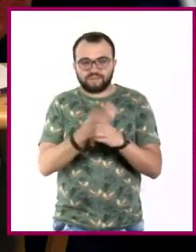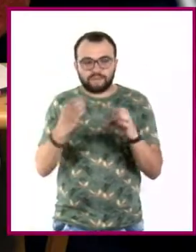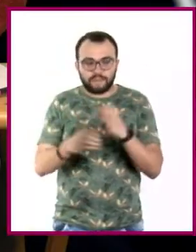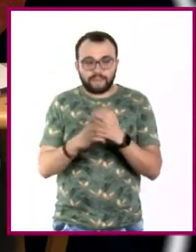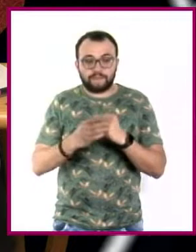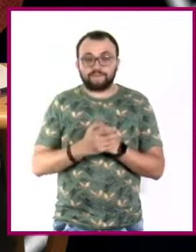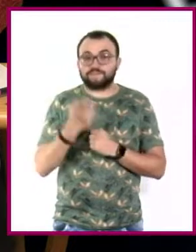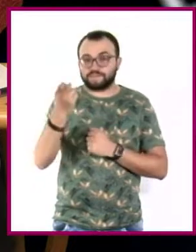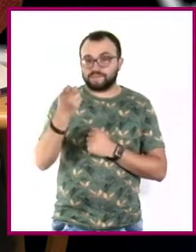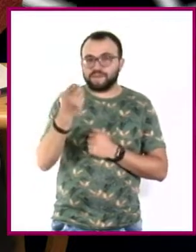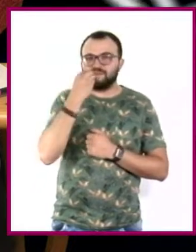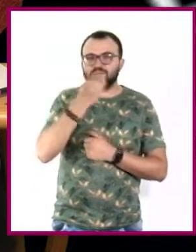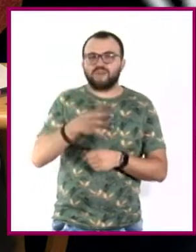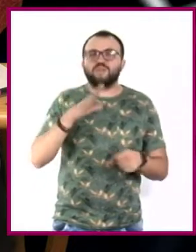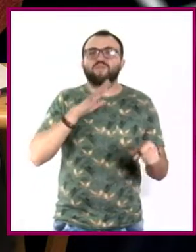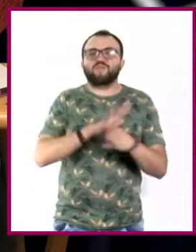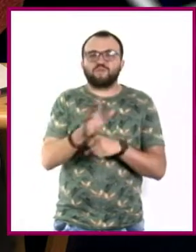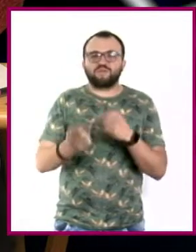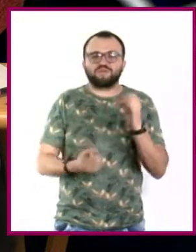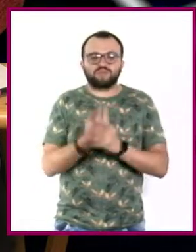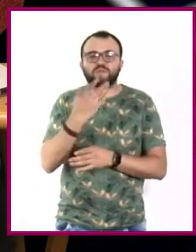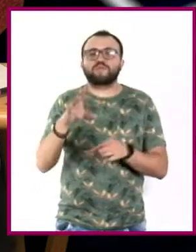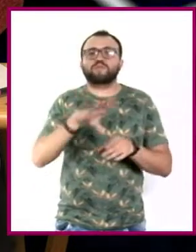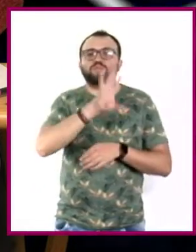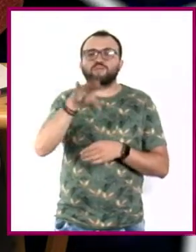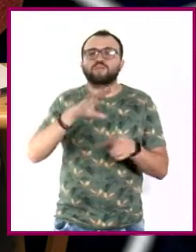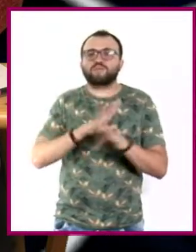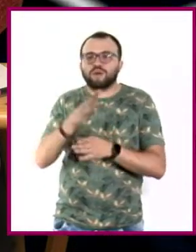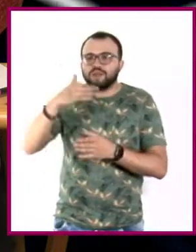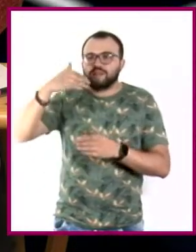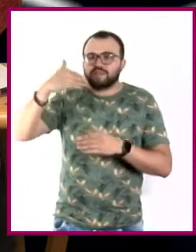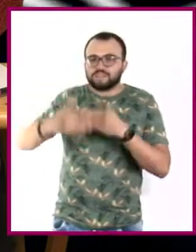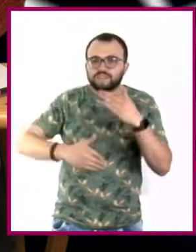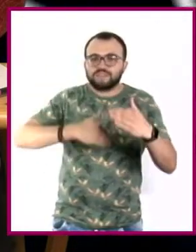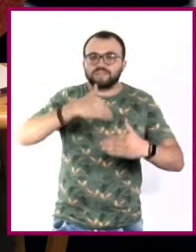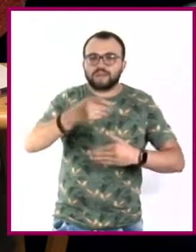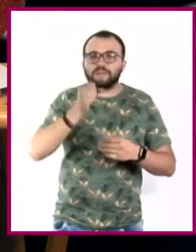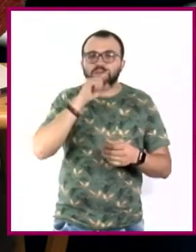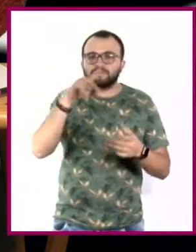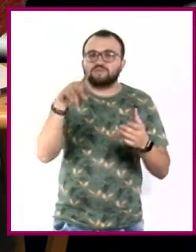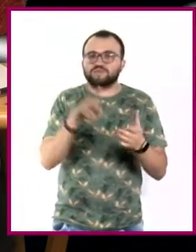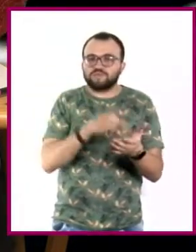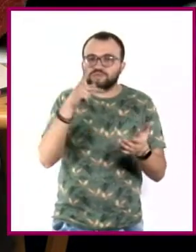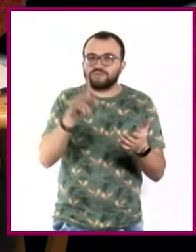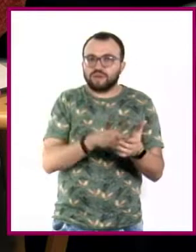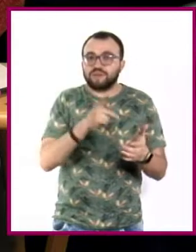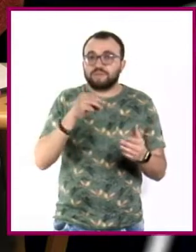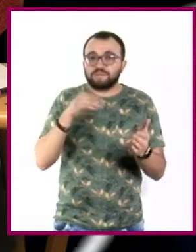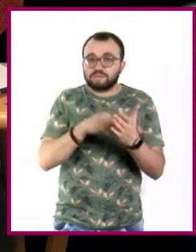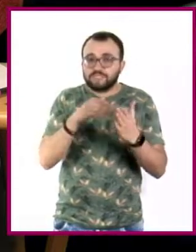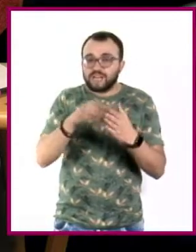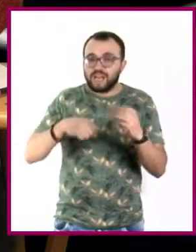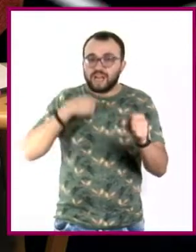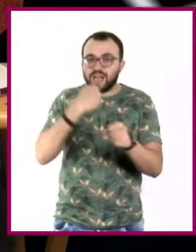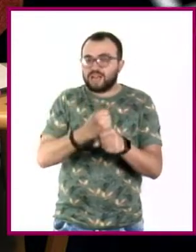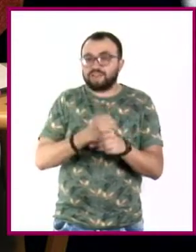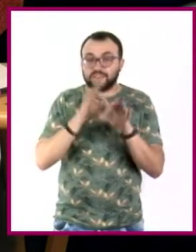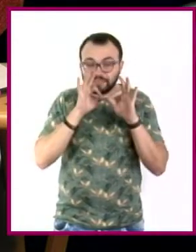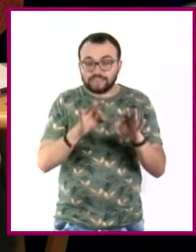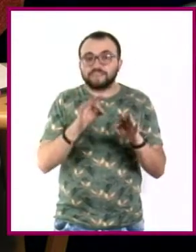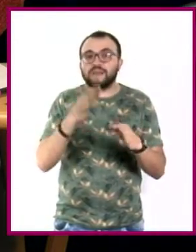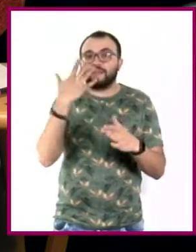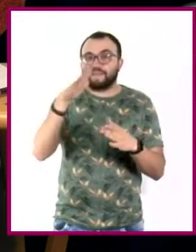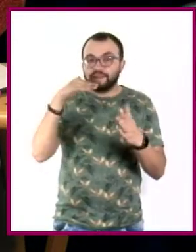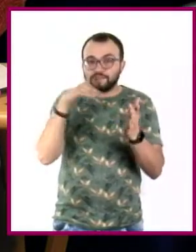de la cliodinámica es la búsqueda de patrones a gran escala abarcando miles de años, en específico 10.000 años de